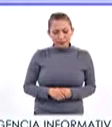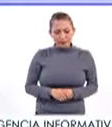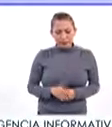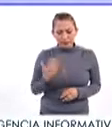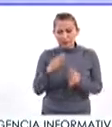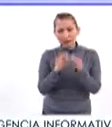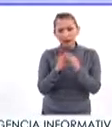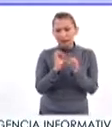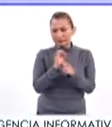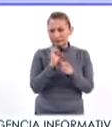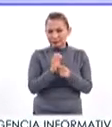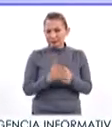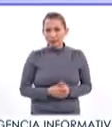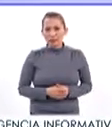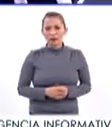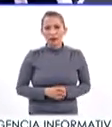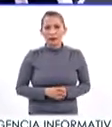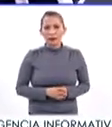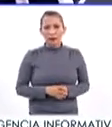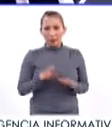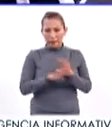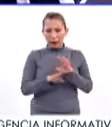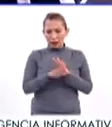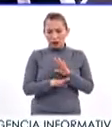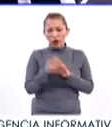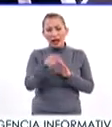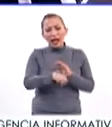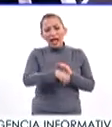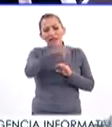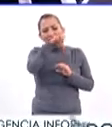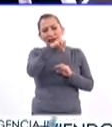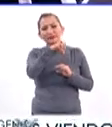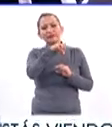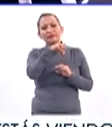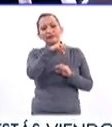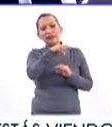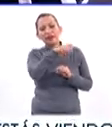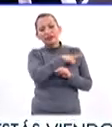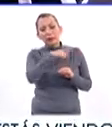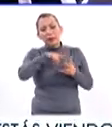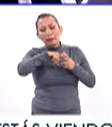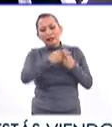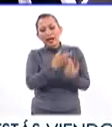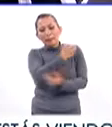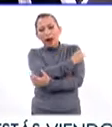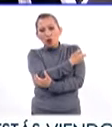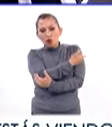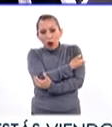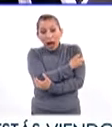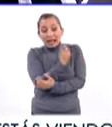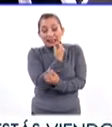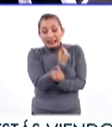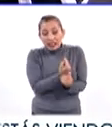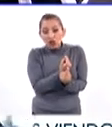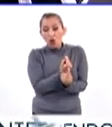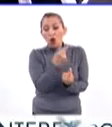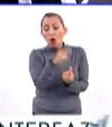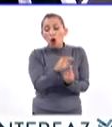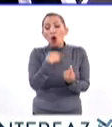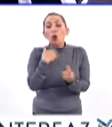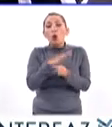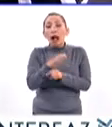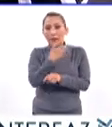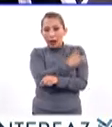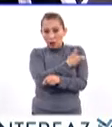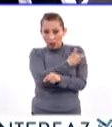ver, explíquenos entonces lo básico. ¿A qué edades se tiene que comenzar a vacunar un niño, un menor de edad? ¿Cuáles son